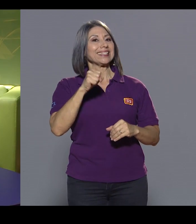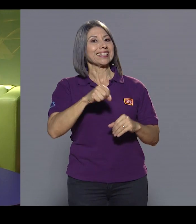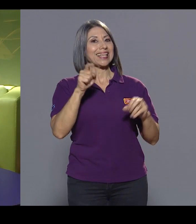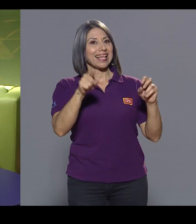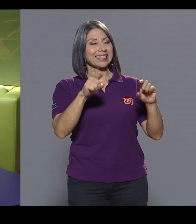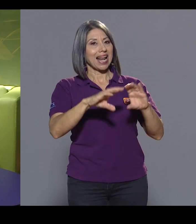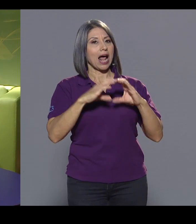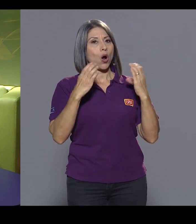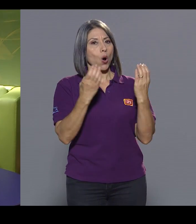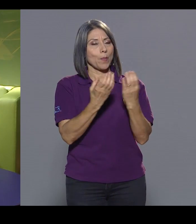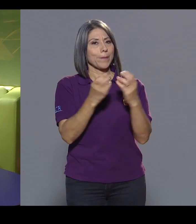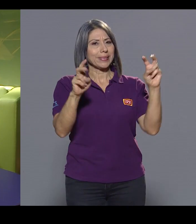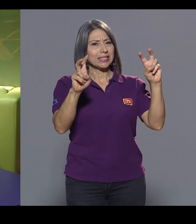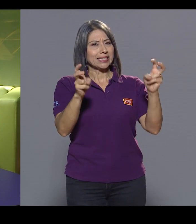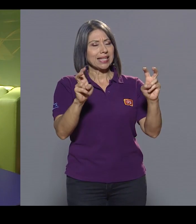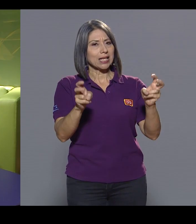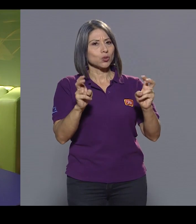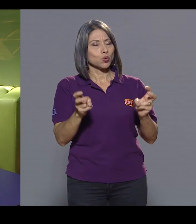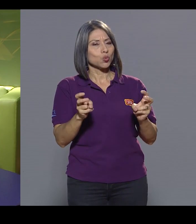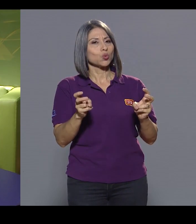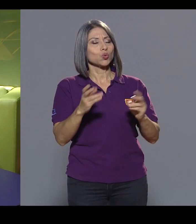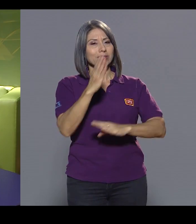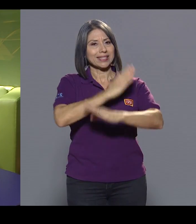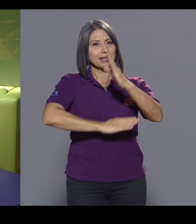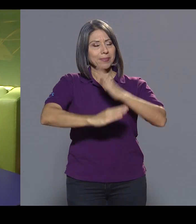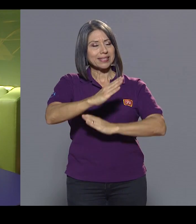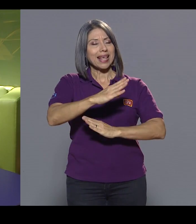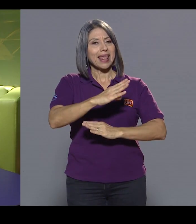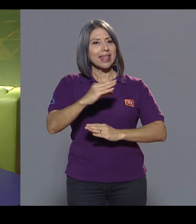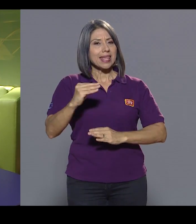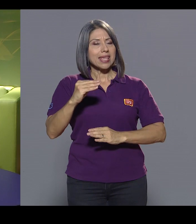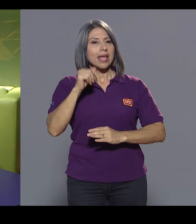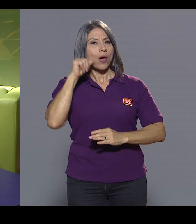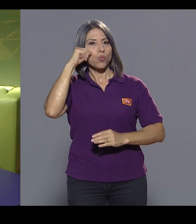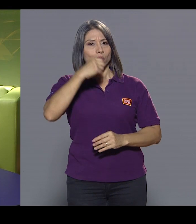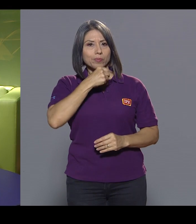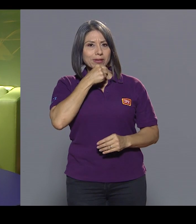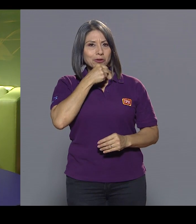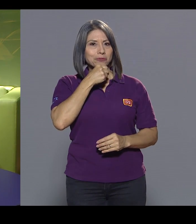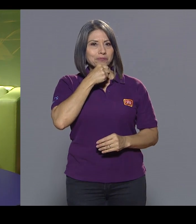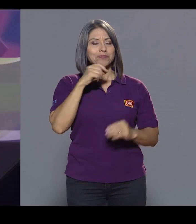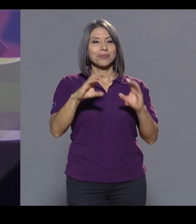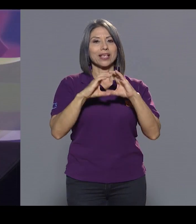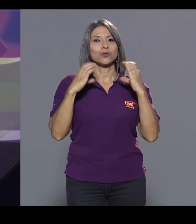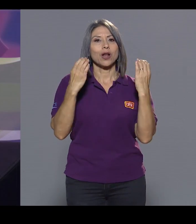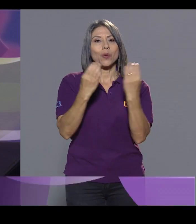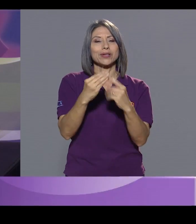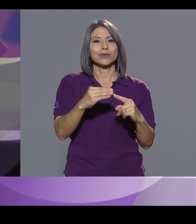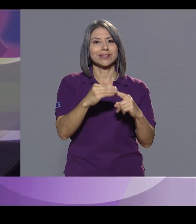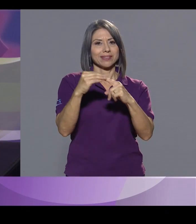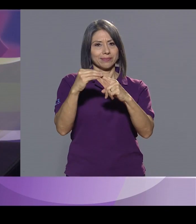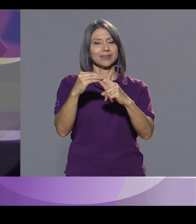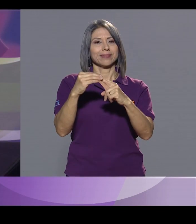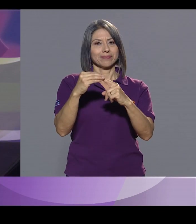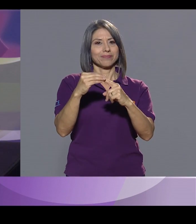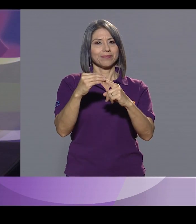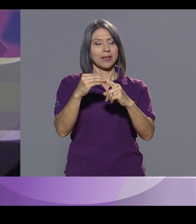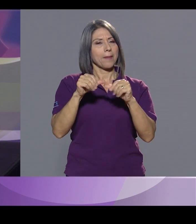de Asuntos de Discapacidad y Adulto Mayor. Es una comisión